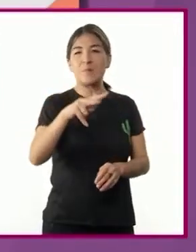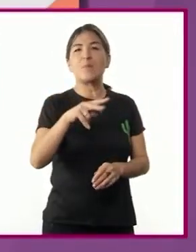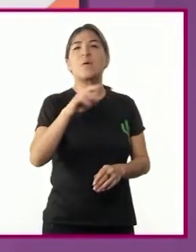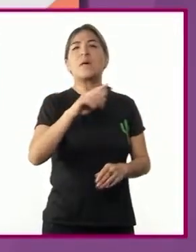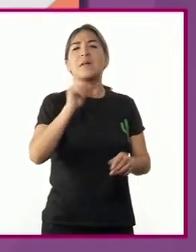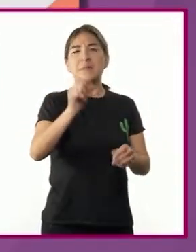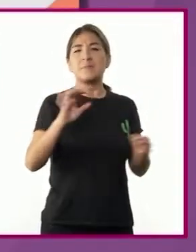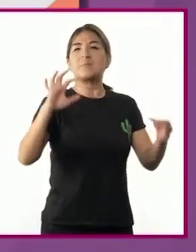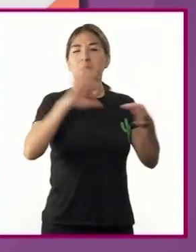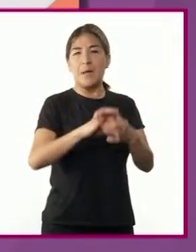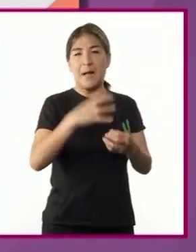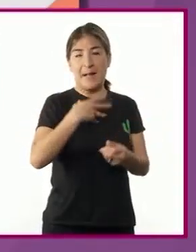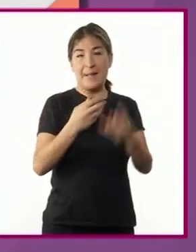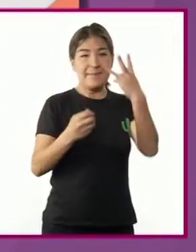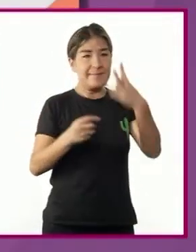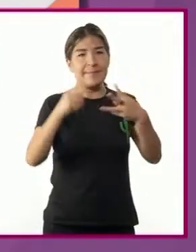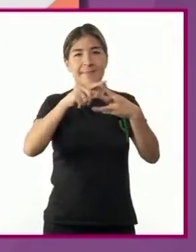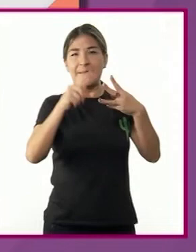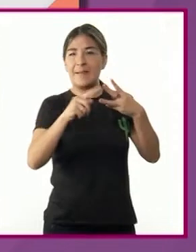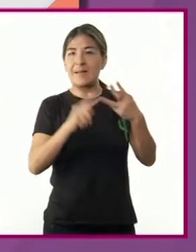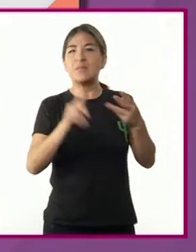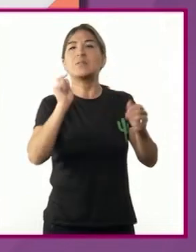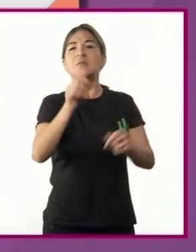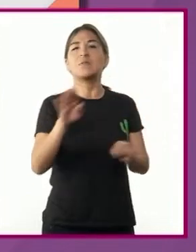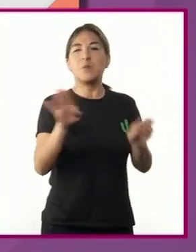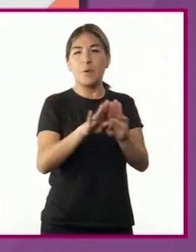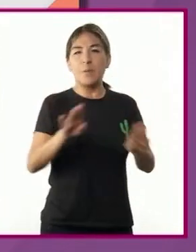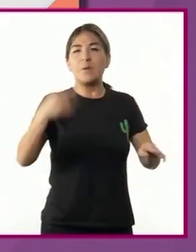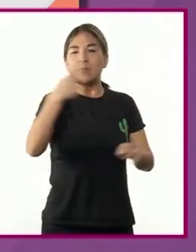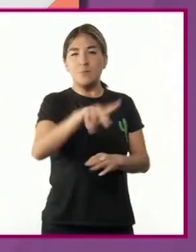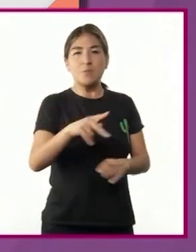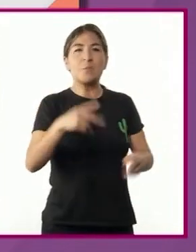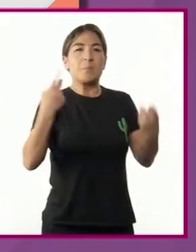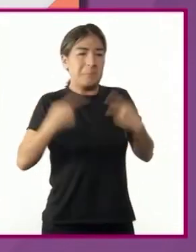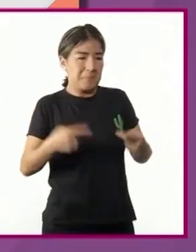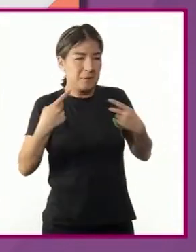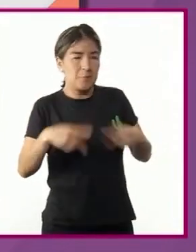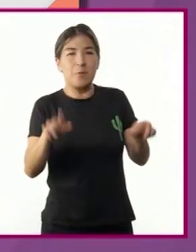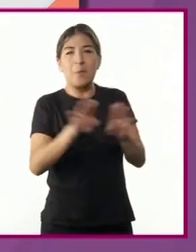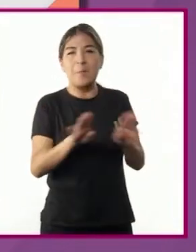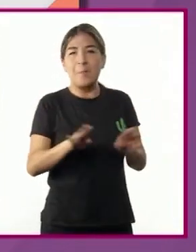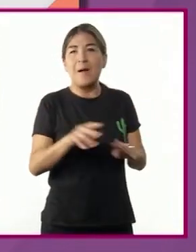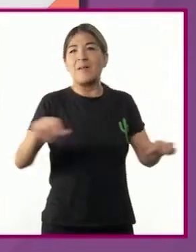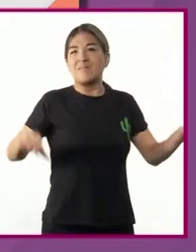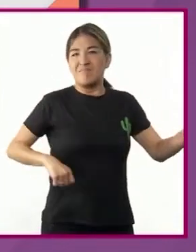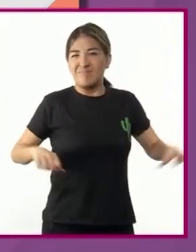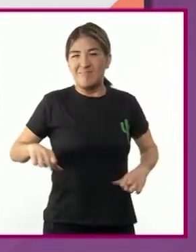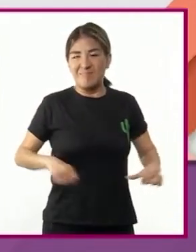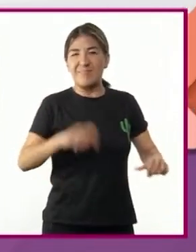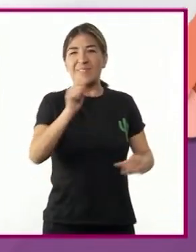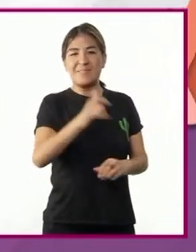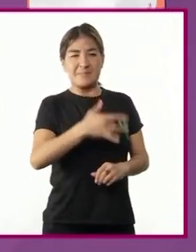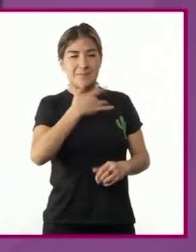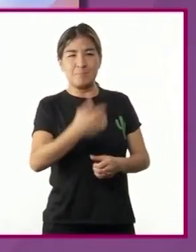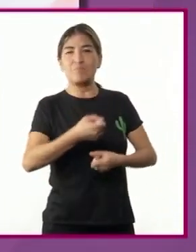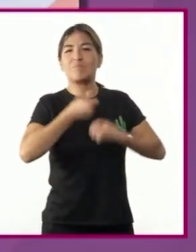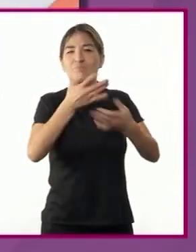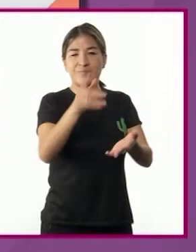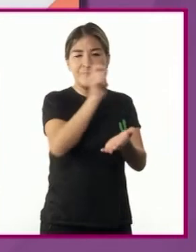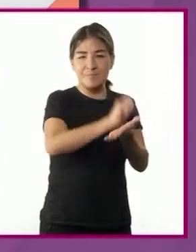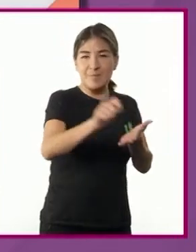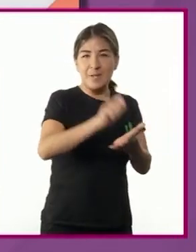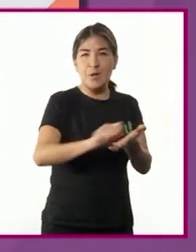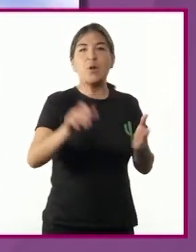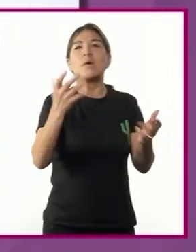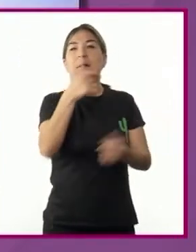con 3 modos verbales que nos indican la actitud del usuario ante lo expresado. Cada modo posee